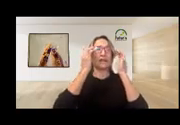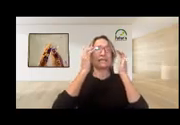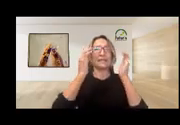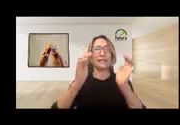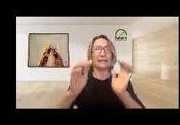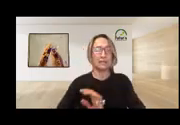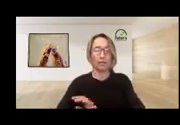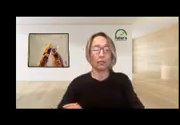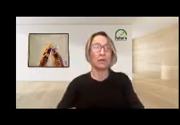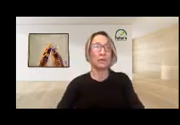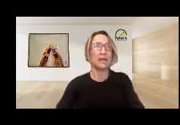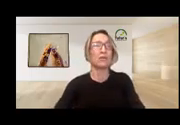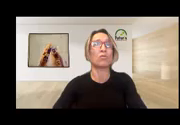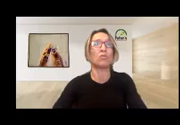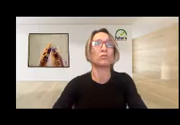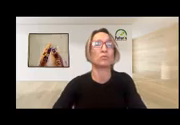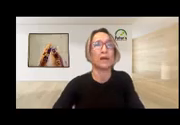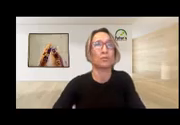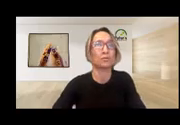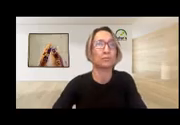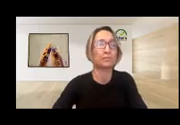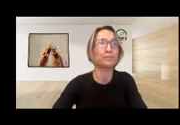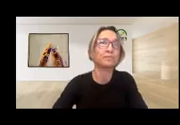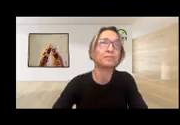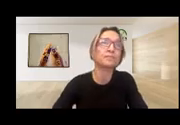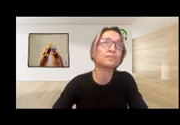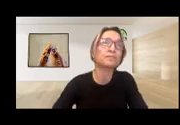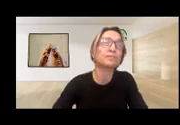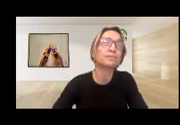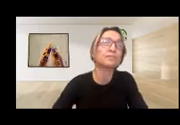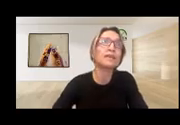estos animales gigantes que convivían con los humanos.